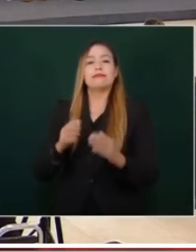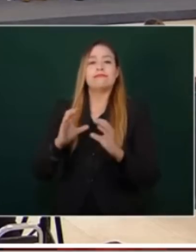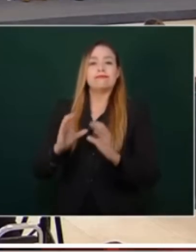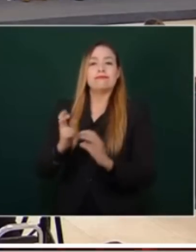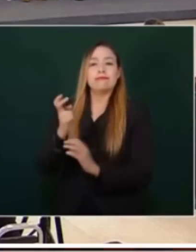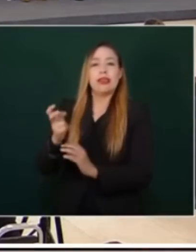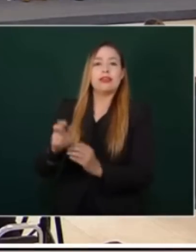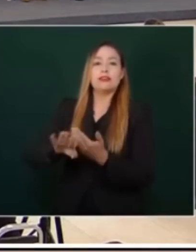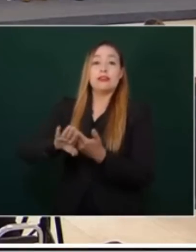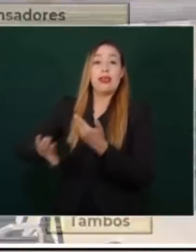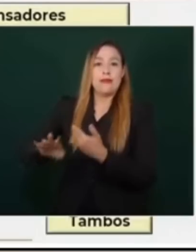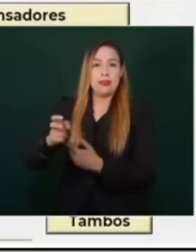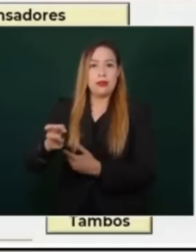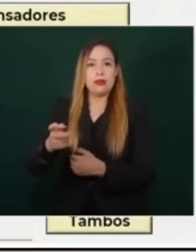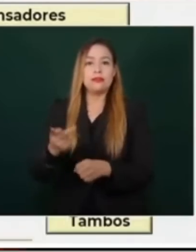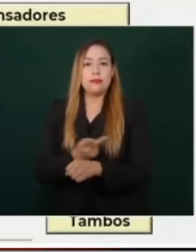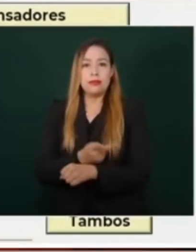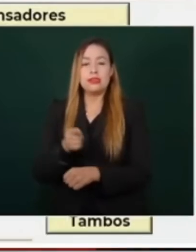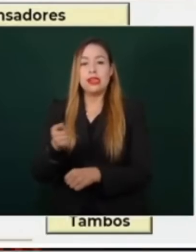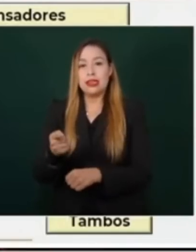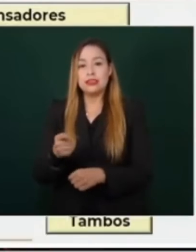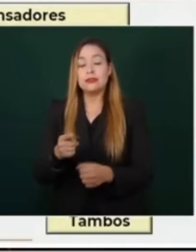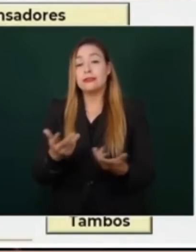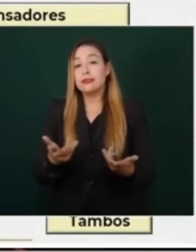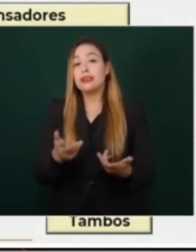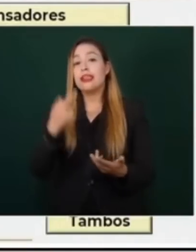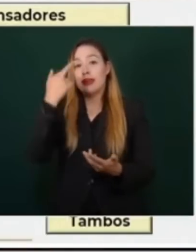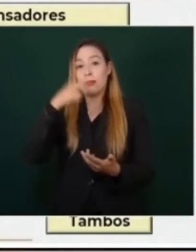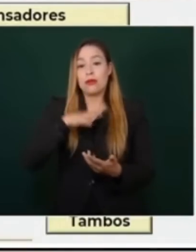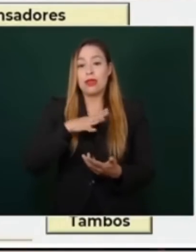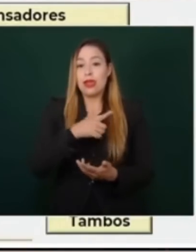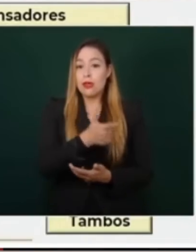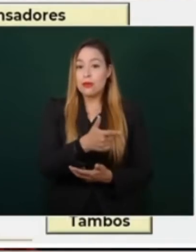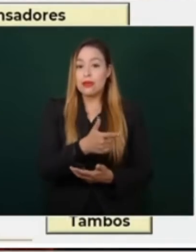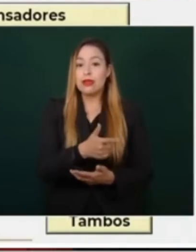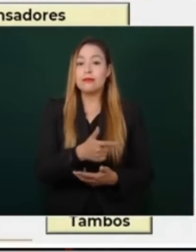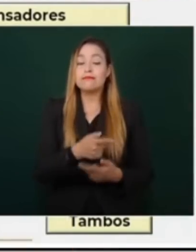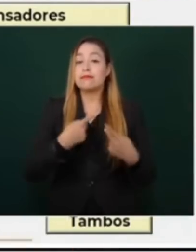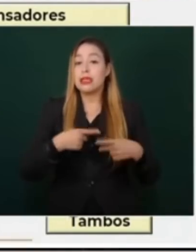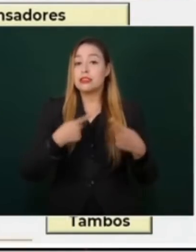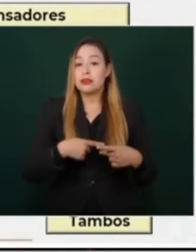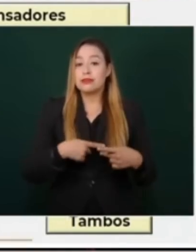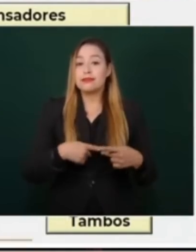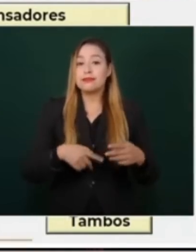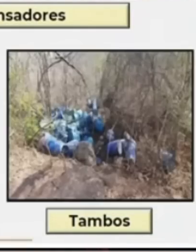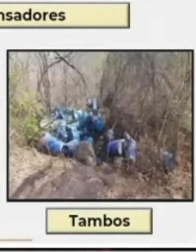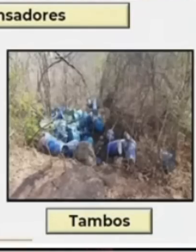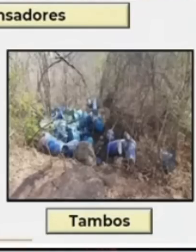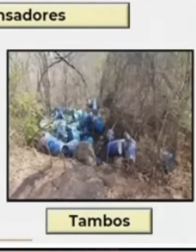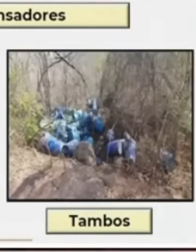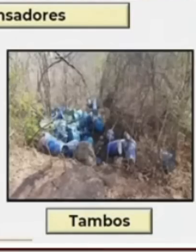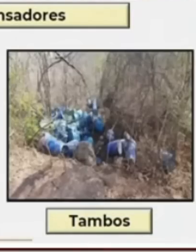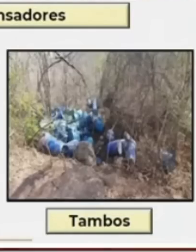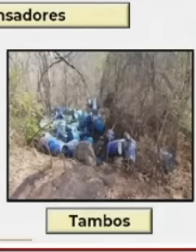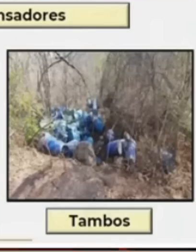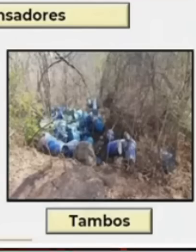esa sociedad, esa base social, y repito, desarmada, fue por lo que hacía esos bloqueos, evitando